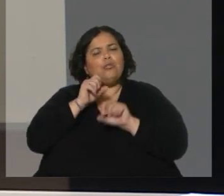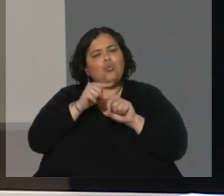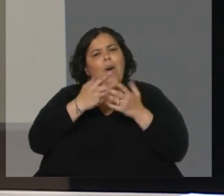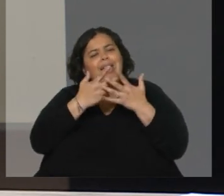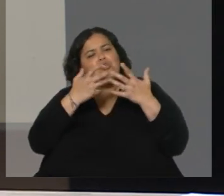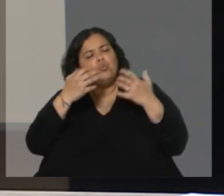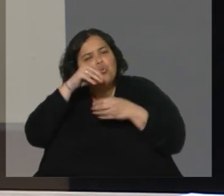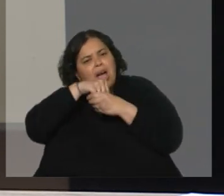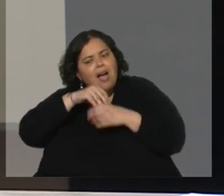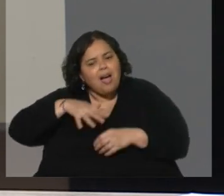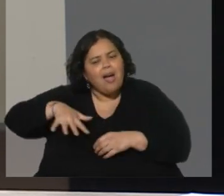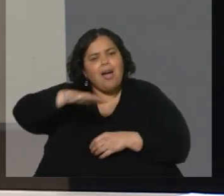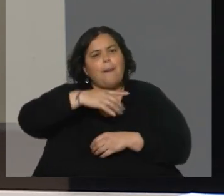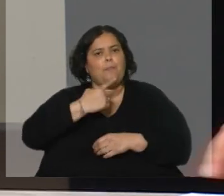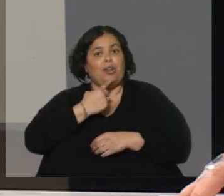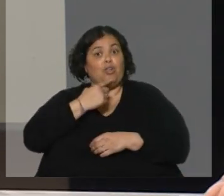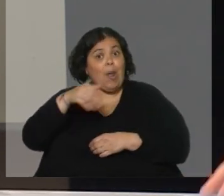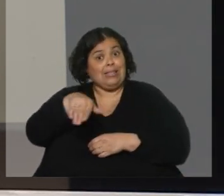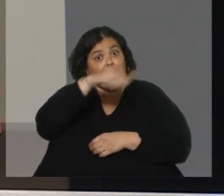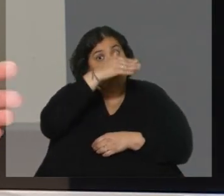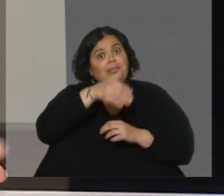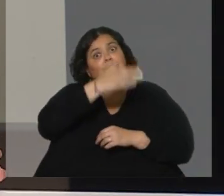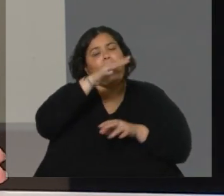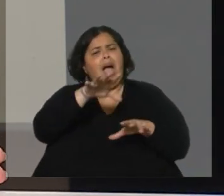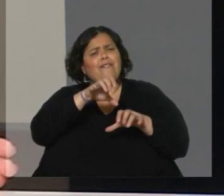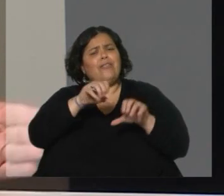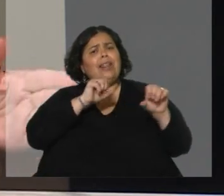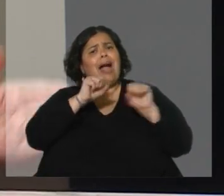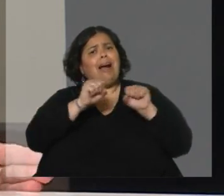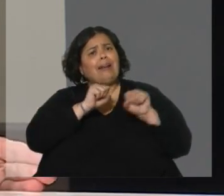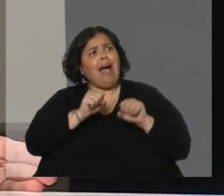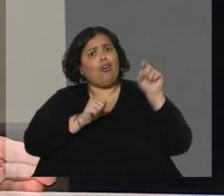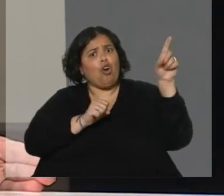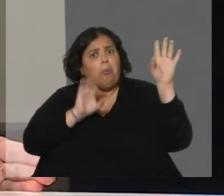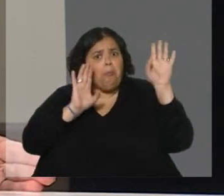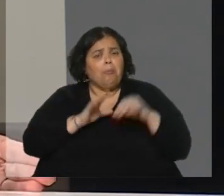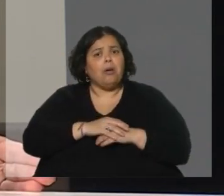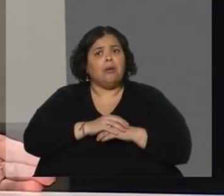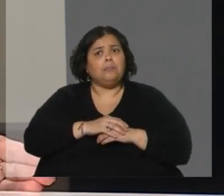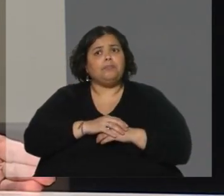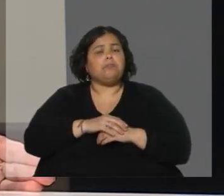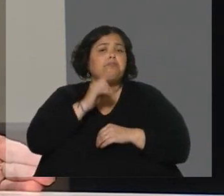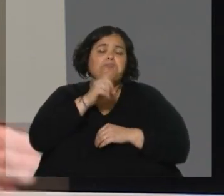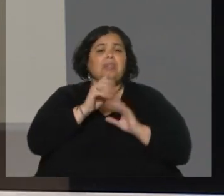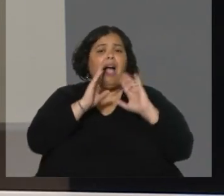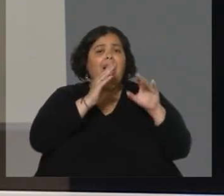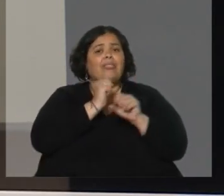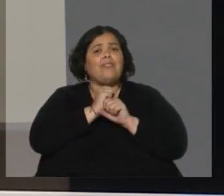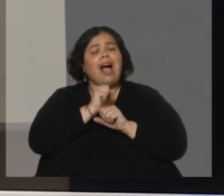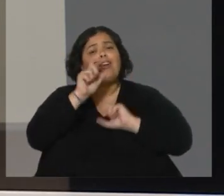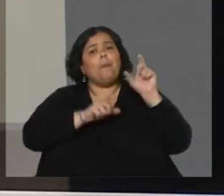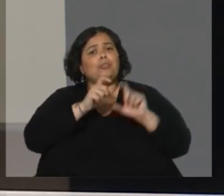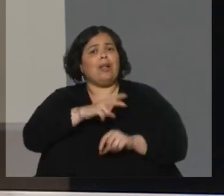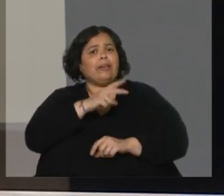y fíjese ustedes que se fue a vivir a Carrasco con un estudio en Carrasco y atender a la gente de pudiente o sea